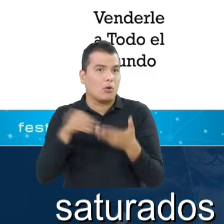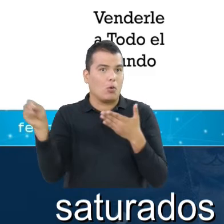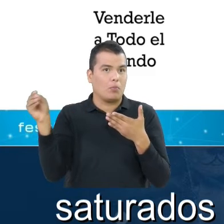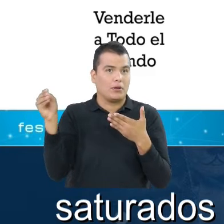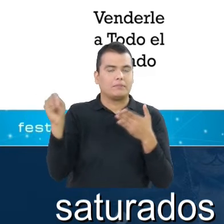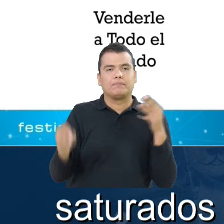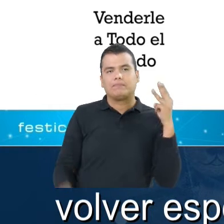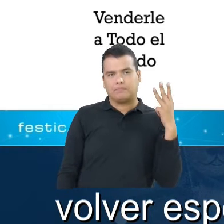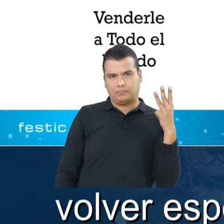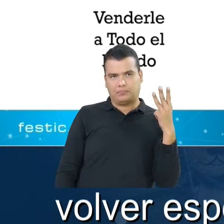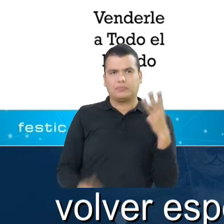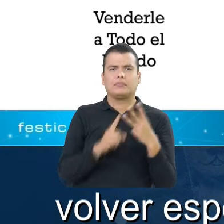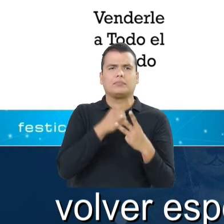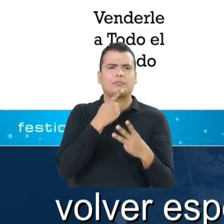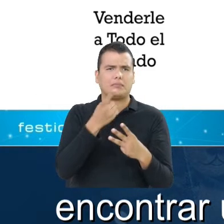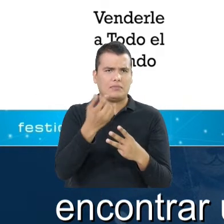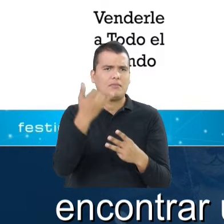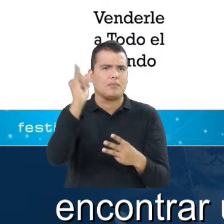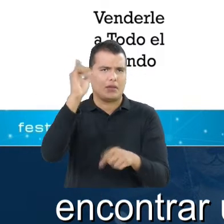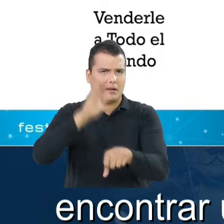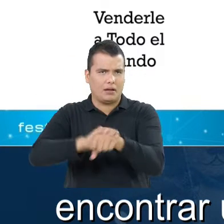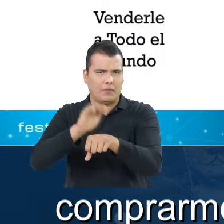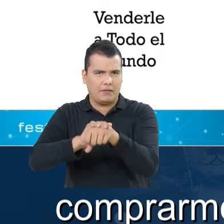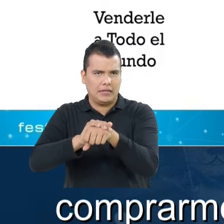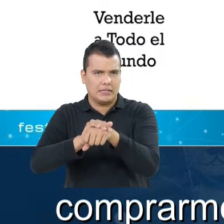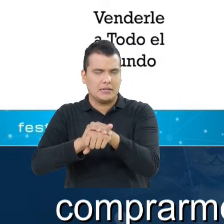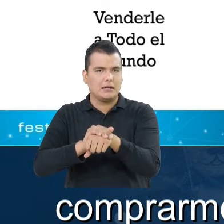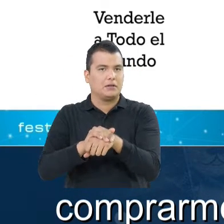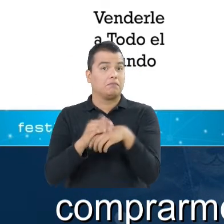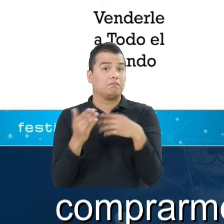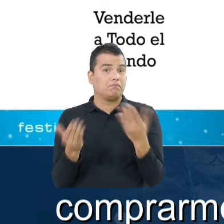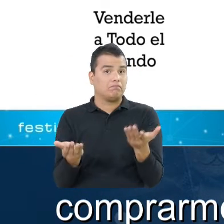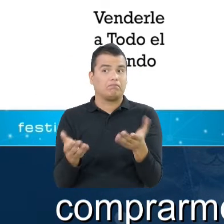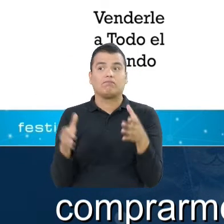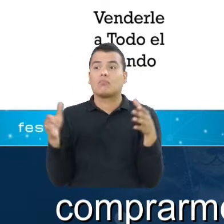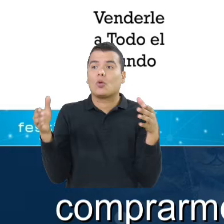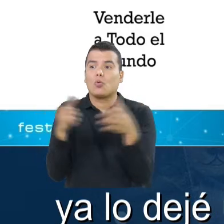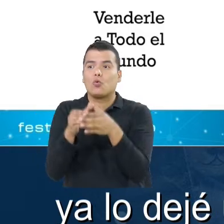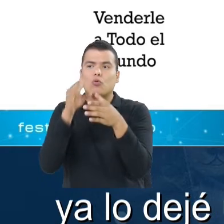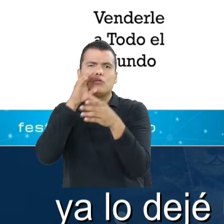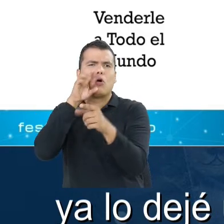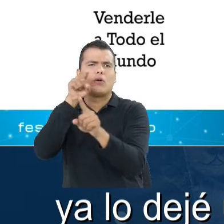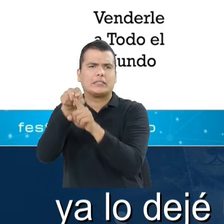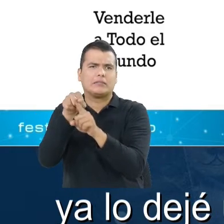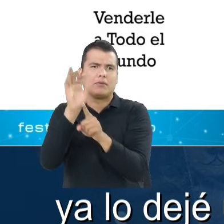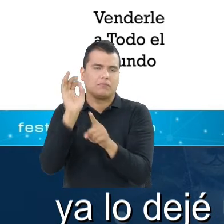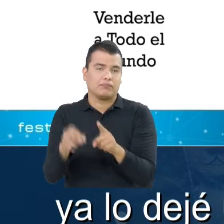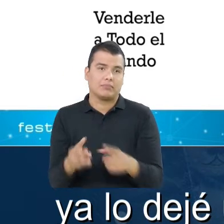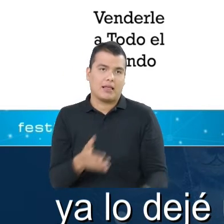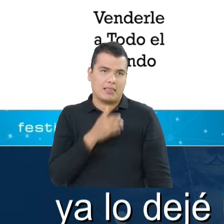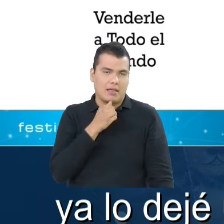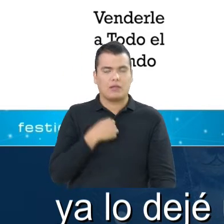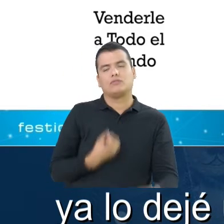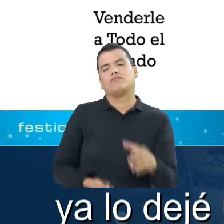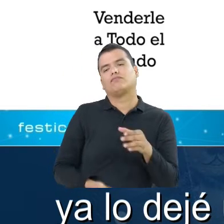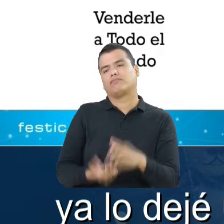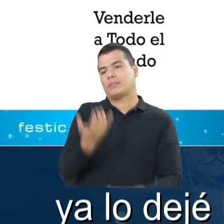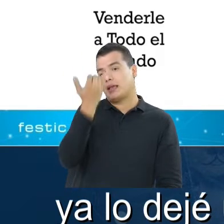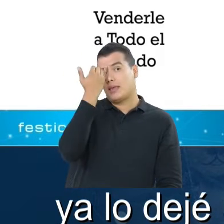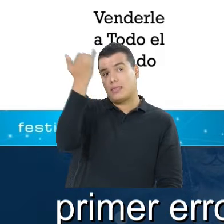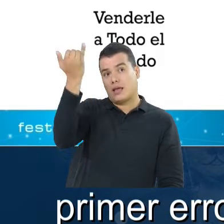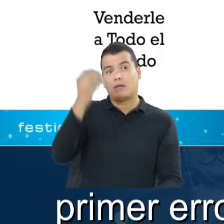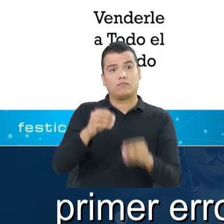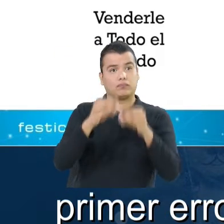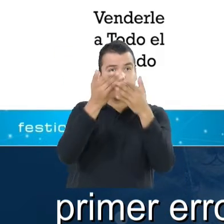el tercero, que ya lo dije un poquito en el primer error, es que no creamos un nicho. Cuando nosotros construimos un producto o un